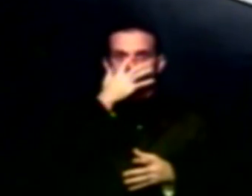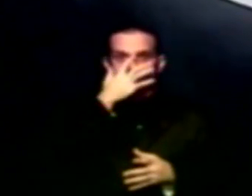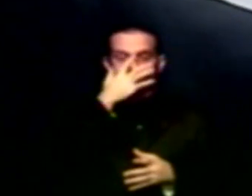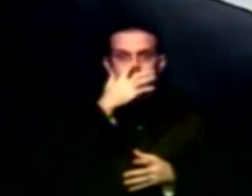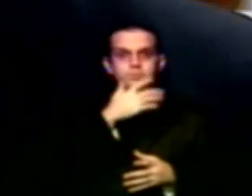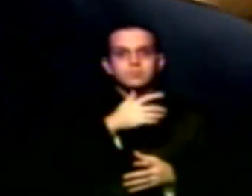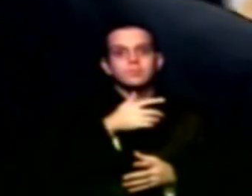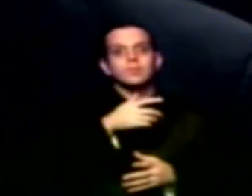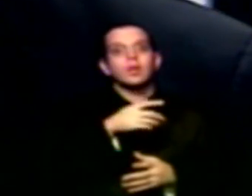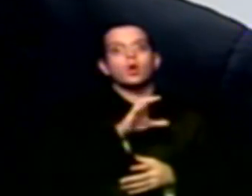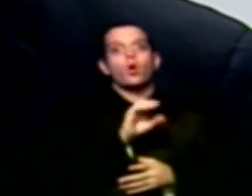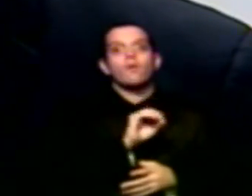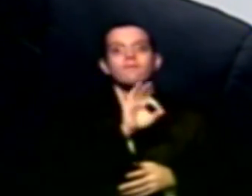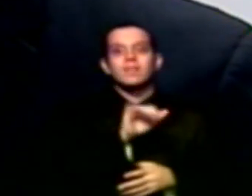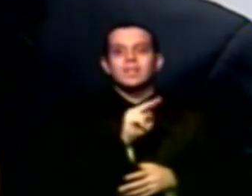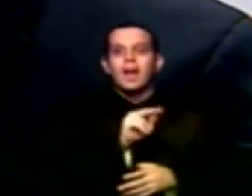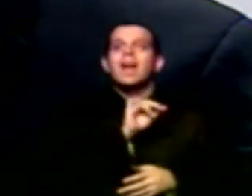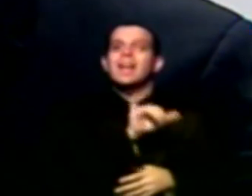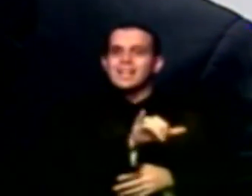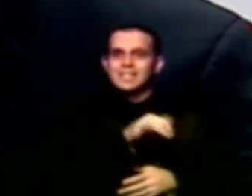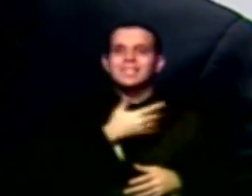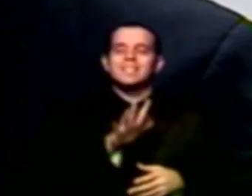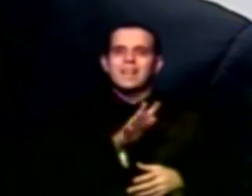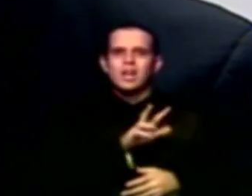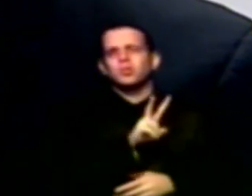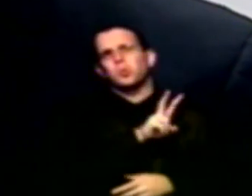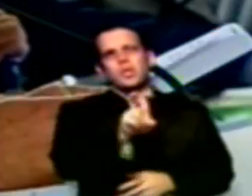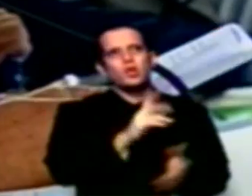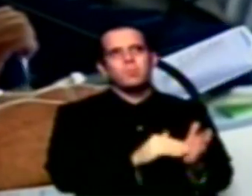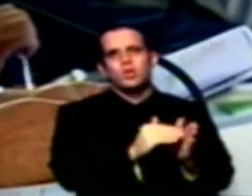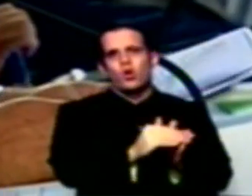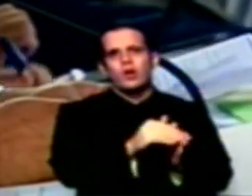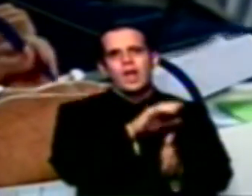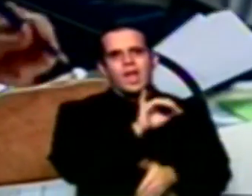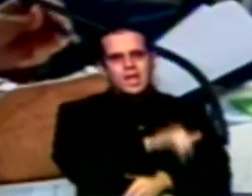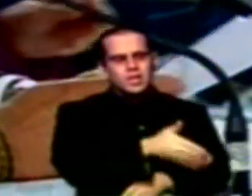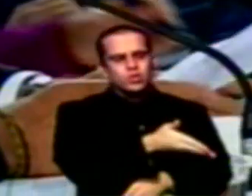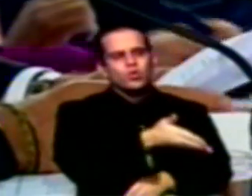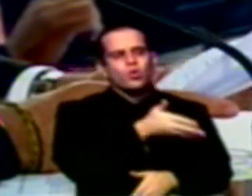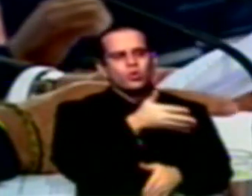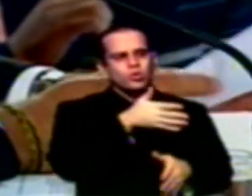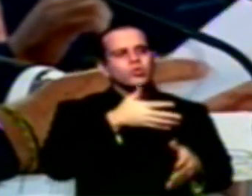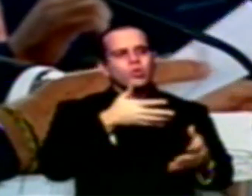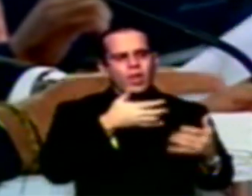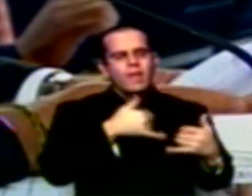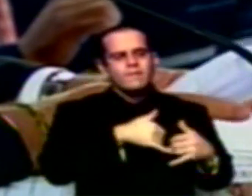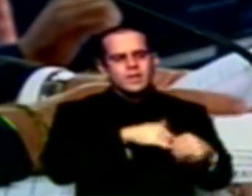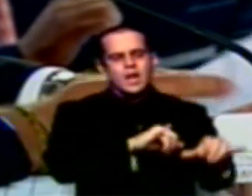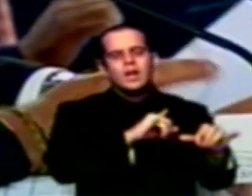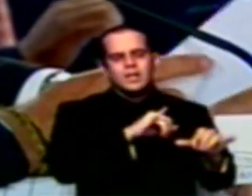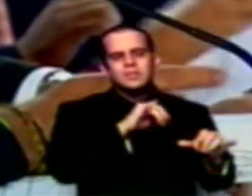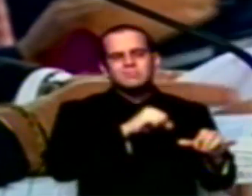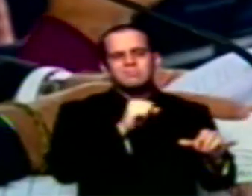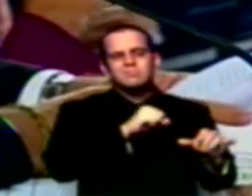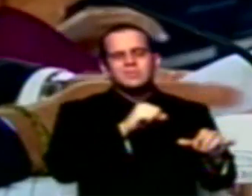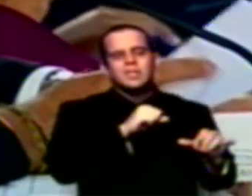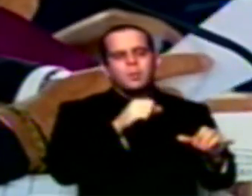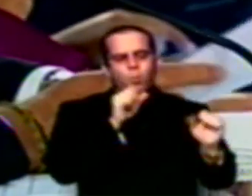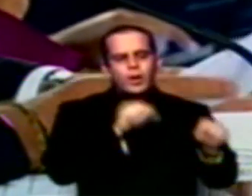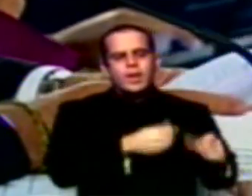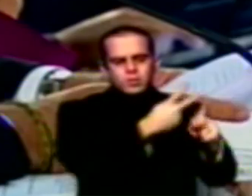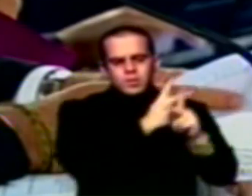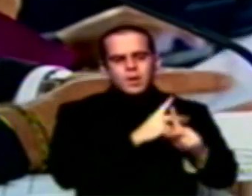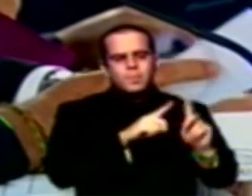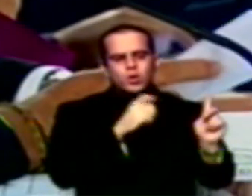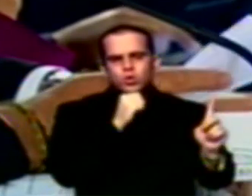millones más o menos, es en el lado de COFINA. Esa deuda extraconstitucional que paga COFINA está dentro de los 30 mil millones de dólares que hemos hablado de la